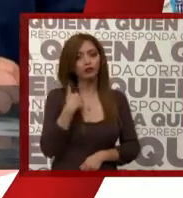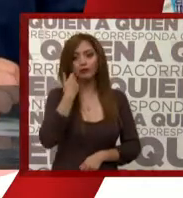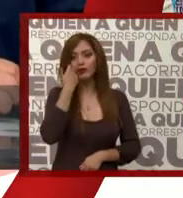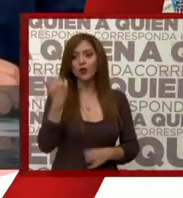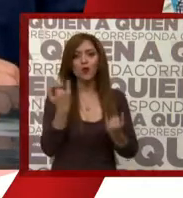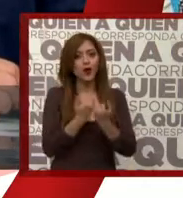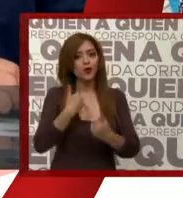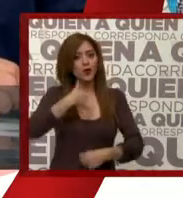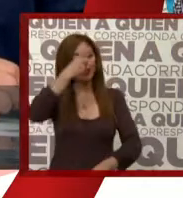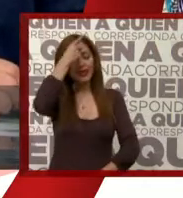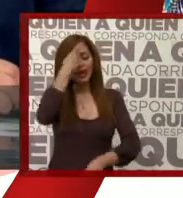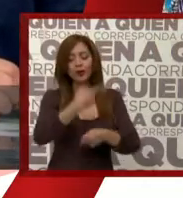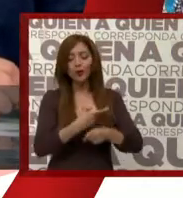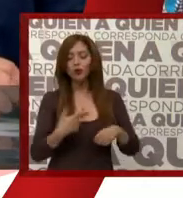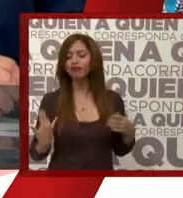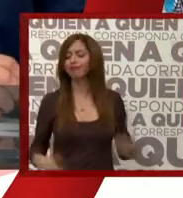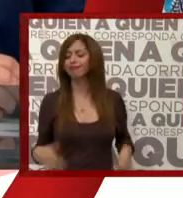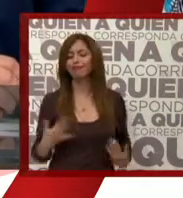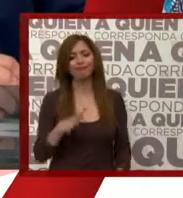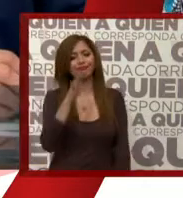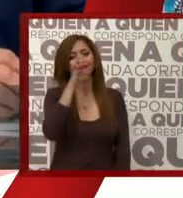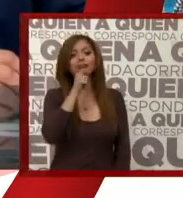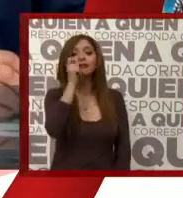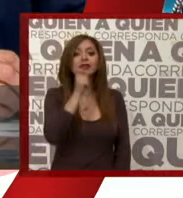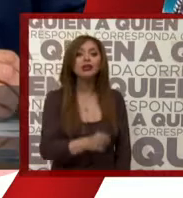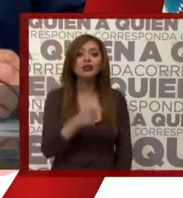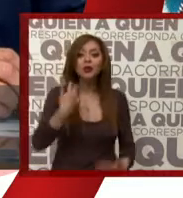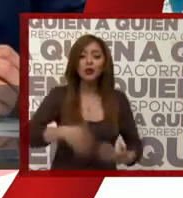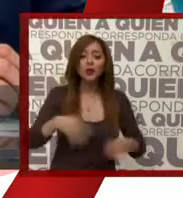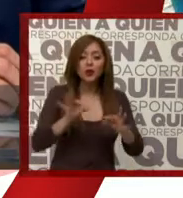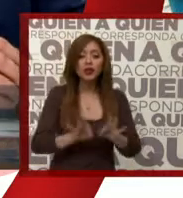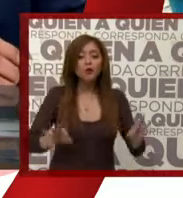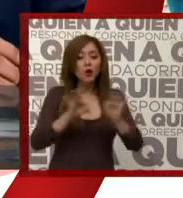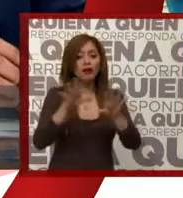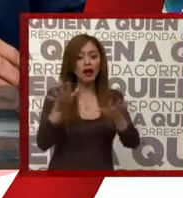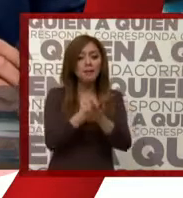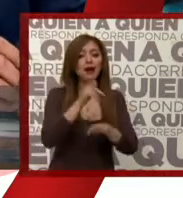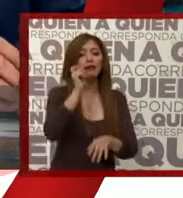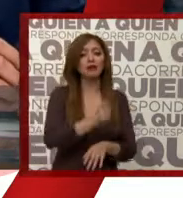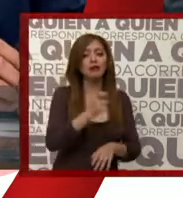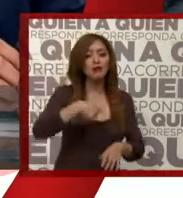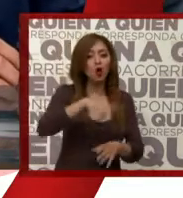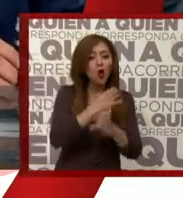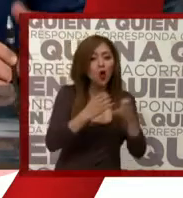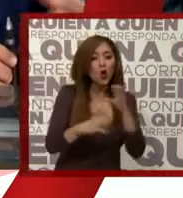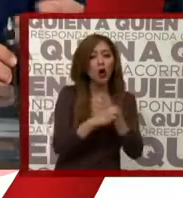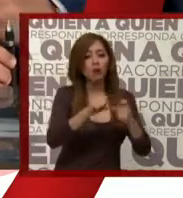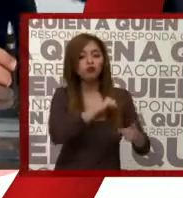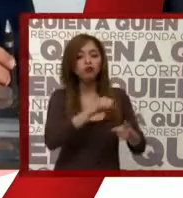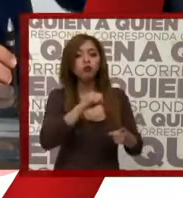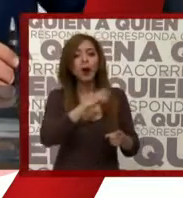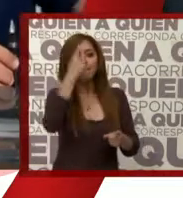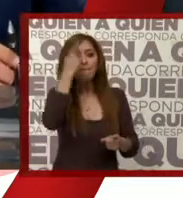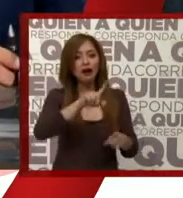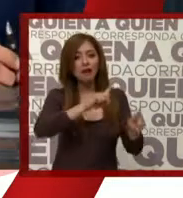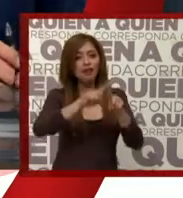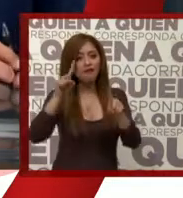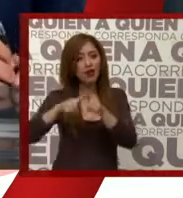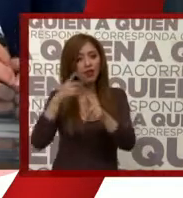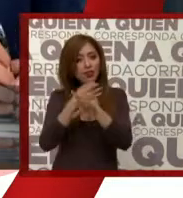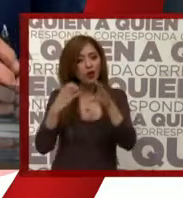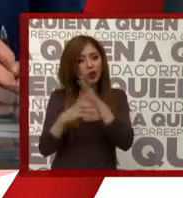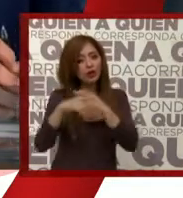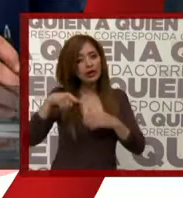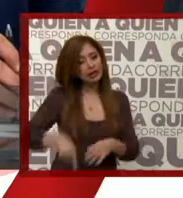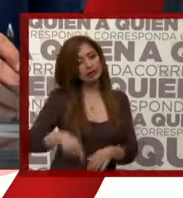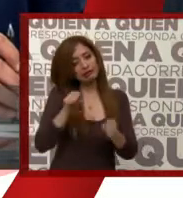silla, porque es un reto tremendo. Cambiar vicios, mañas y cosas mal hechas para que luzcan las muchas buenas que existen dentro